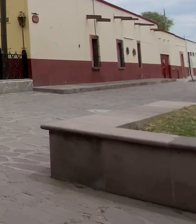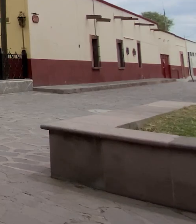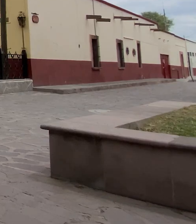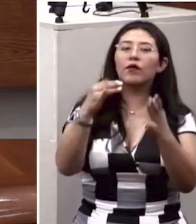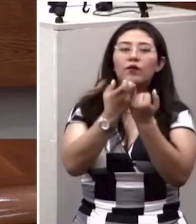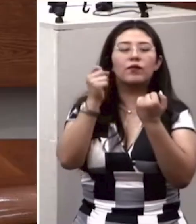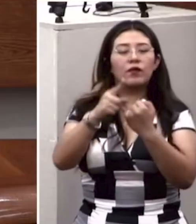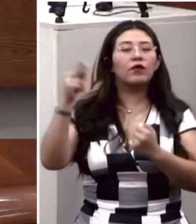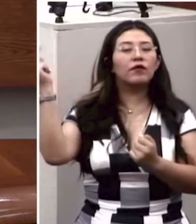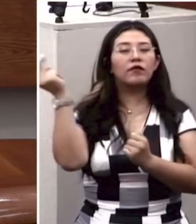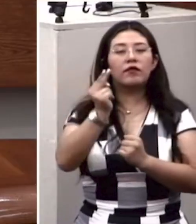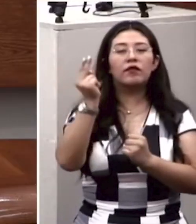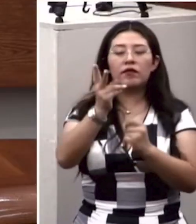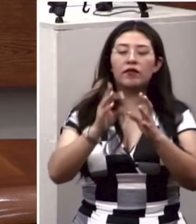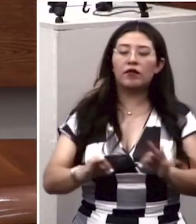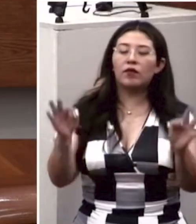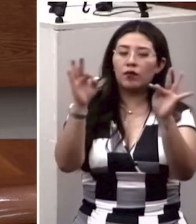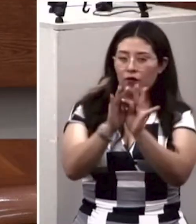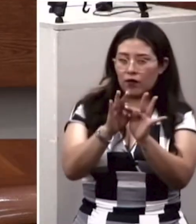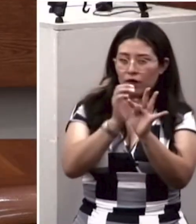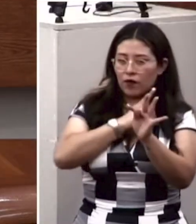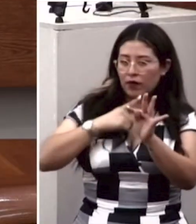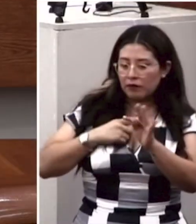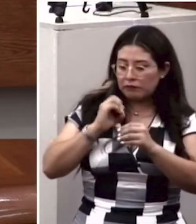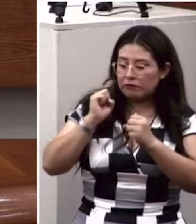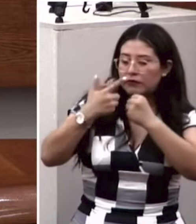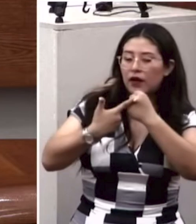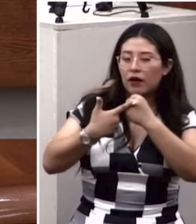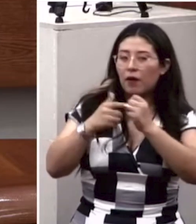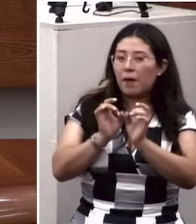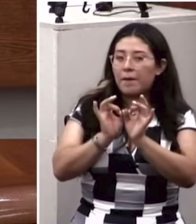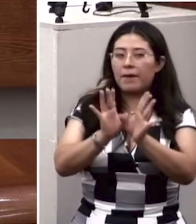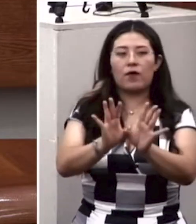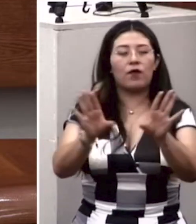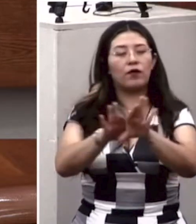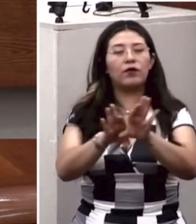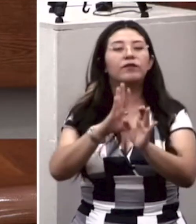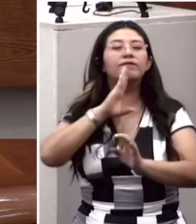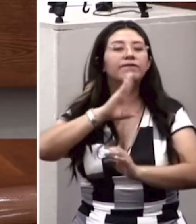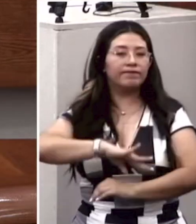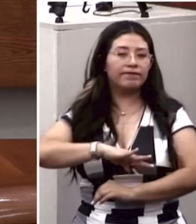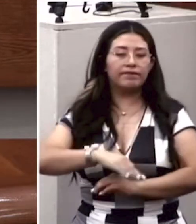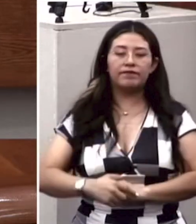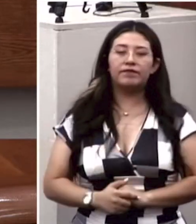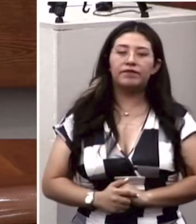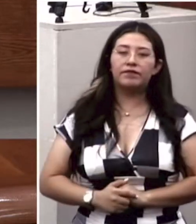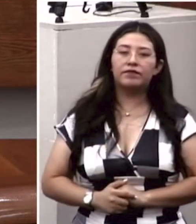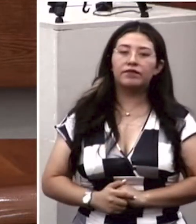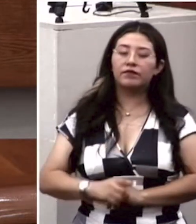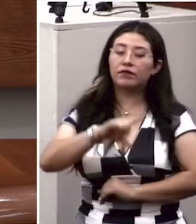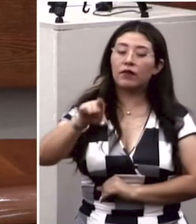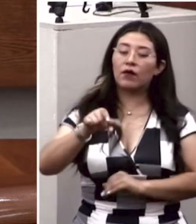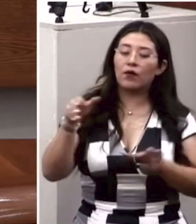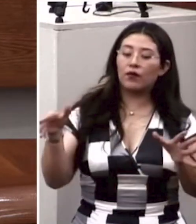también necesitamos garantizar que no vaya a haber alguien que diga que estuvo mal hecho Y entonces ese